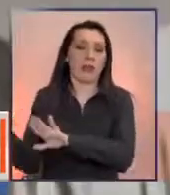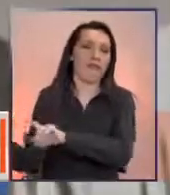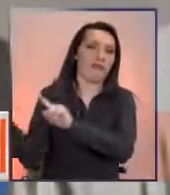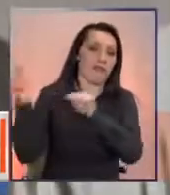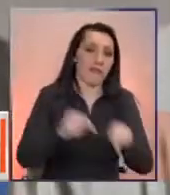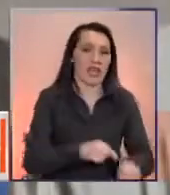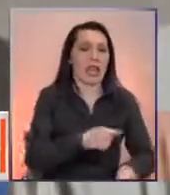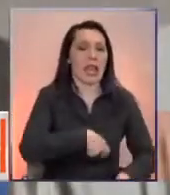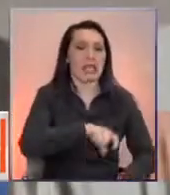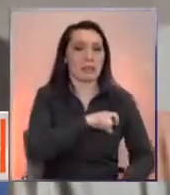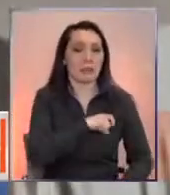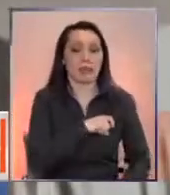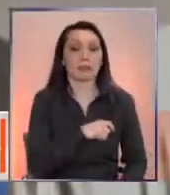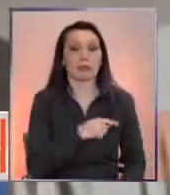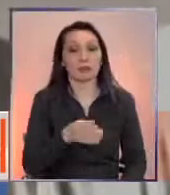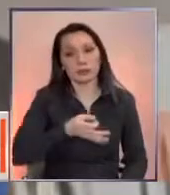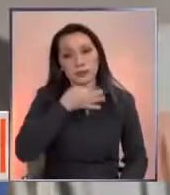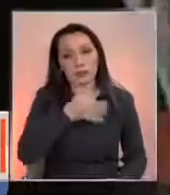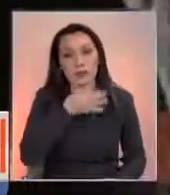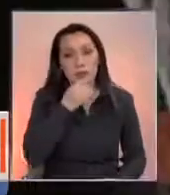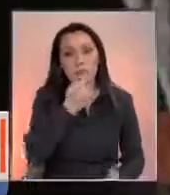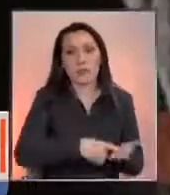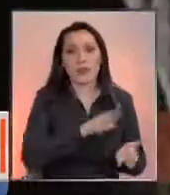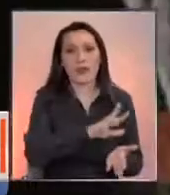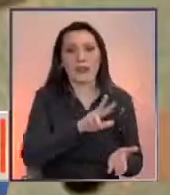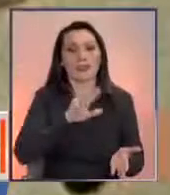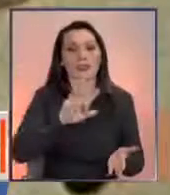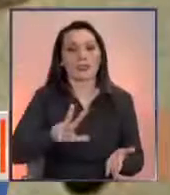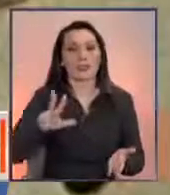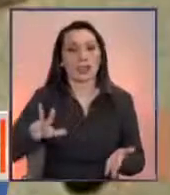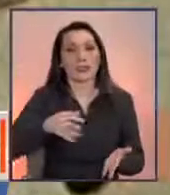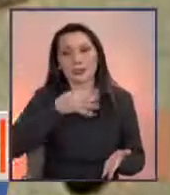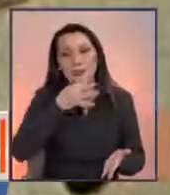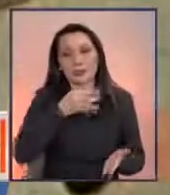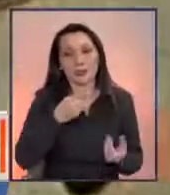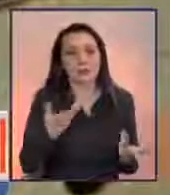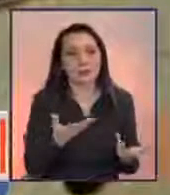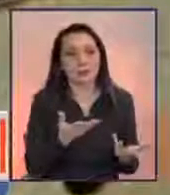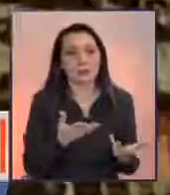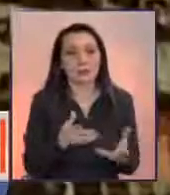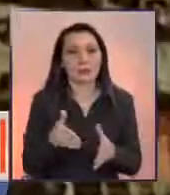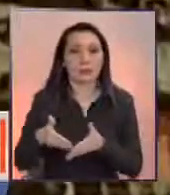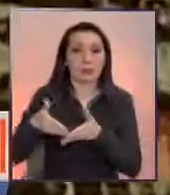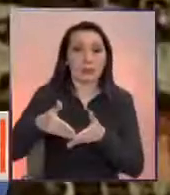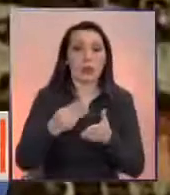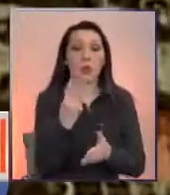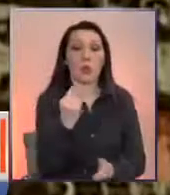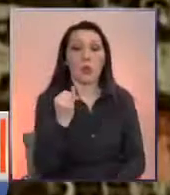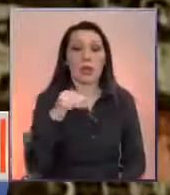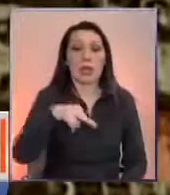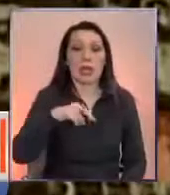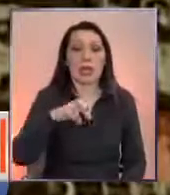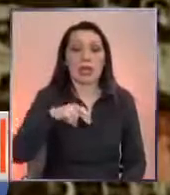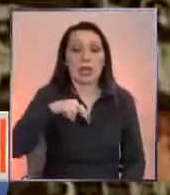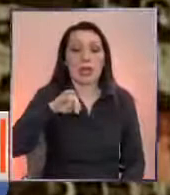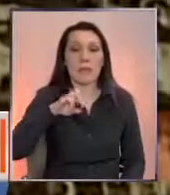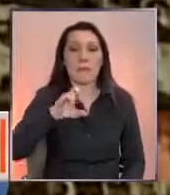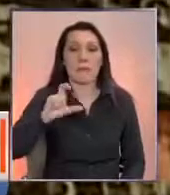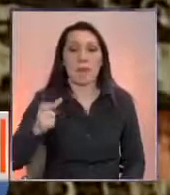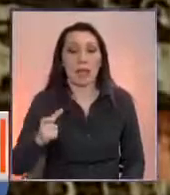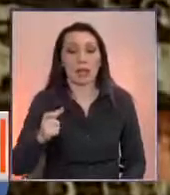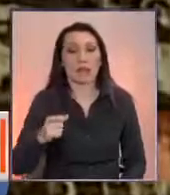relataba don Francisco en 1988 la Odisea del Winnipeg, un viejo carguero que transportó a más de 2.000 refugiados